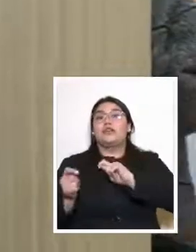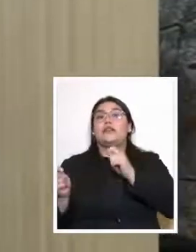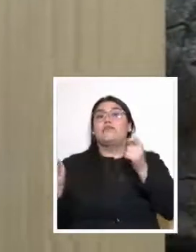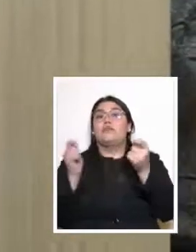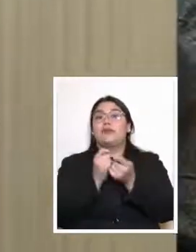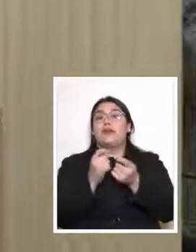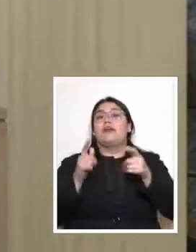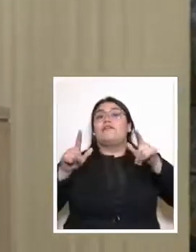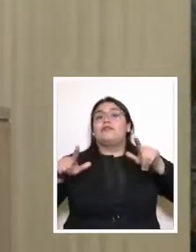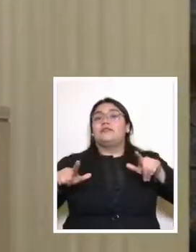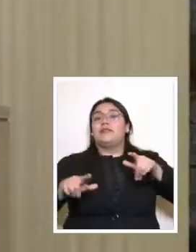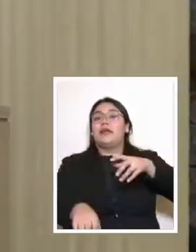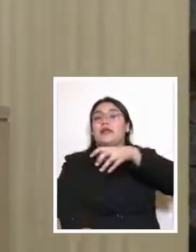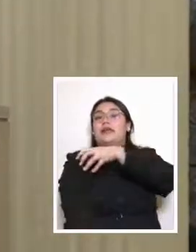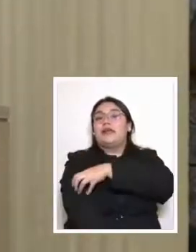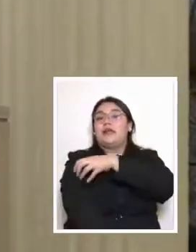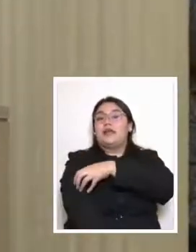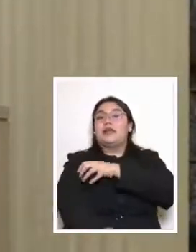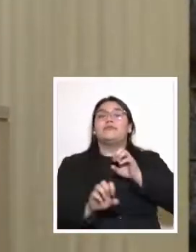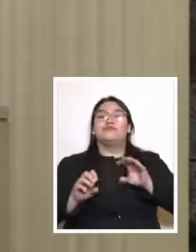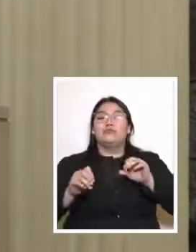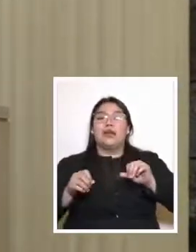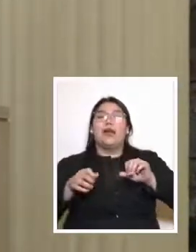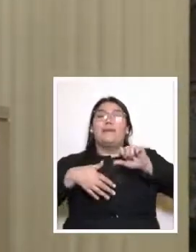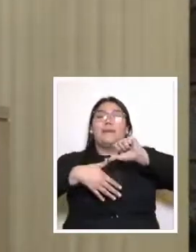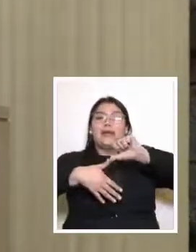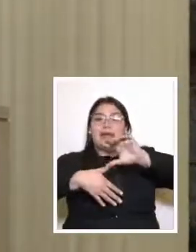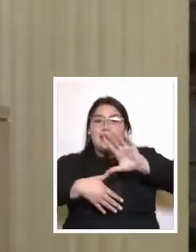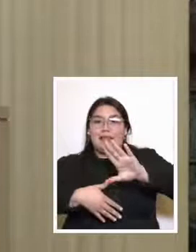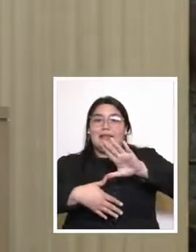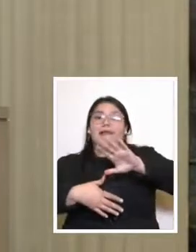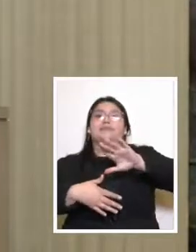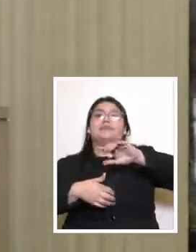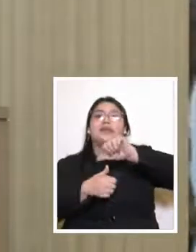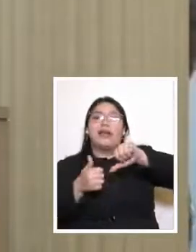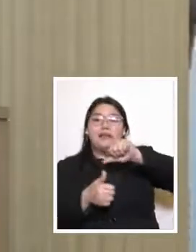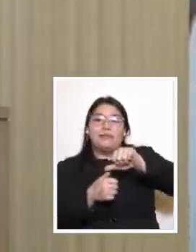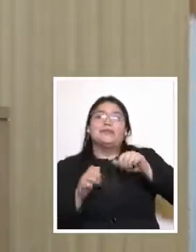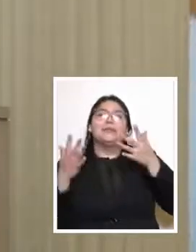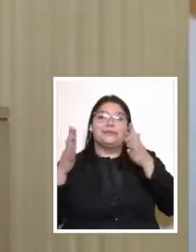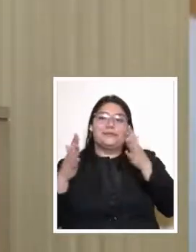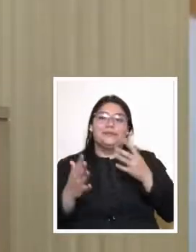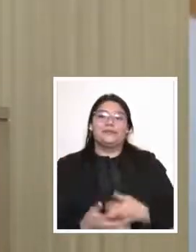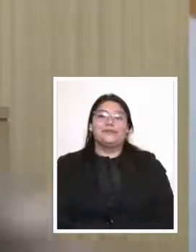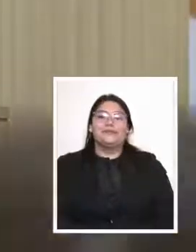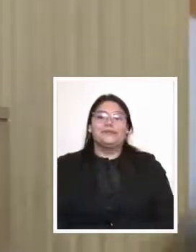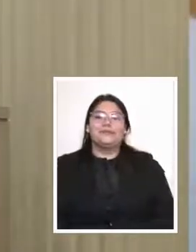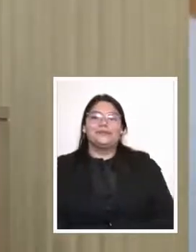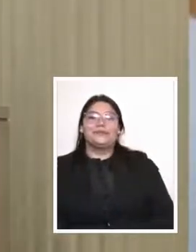Oficina Regional de Educación para América Latina y el Caribe. Un aplauso para ella, por favor.